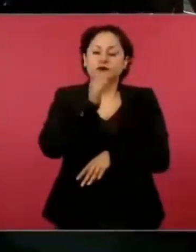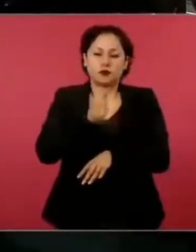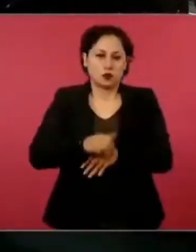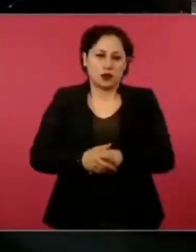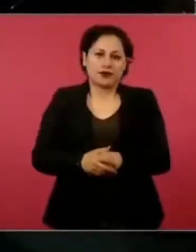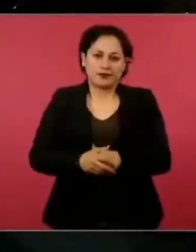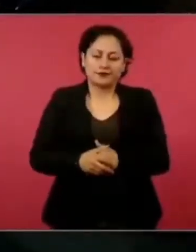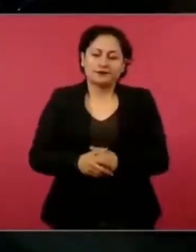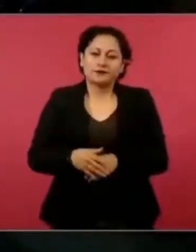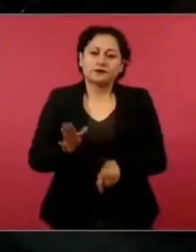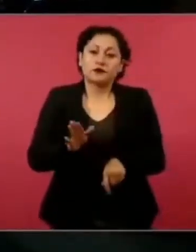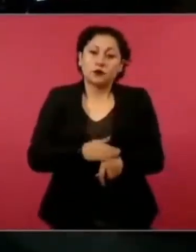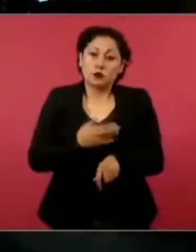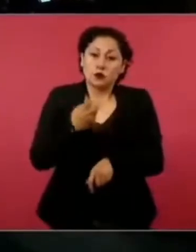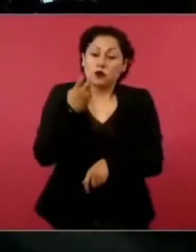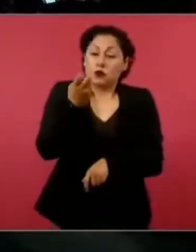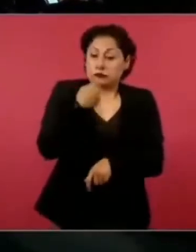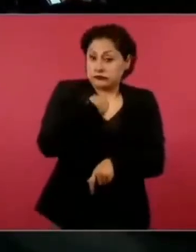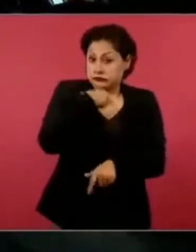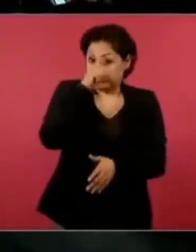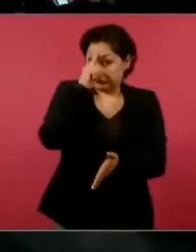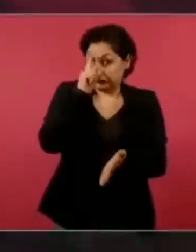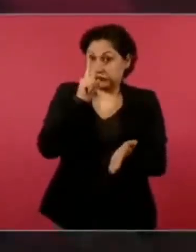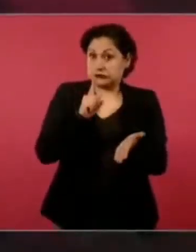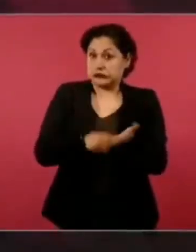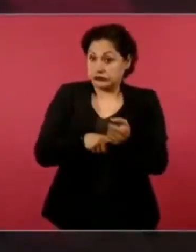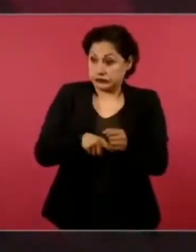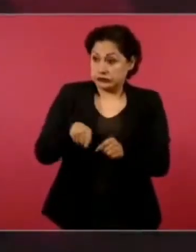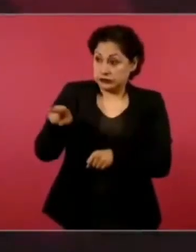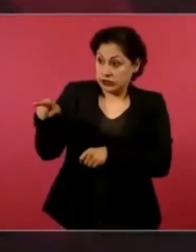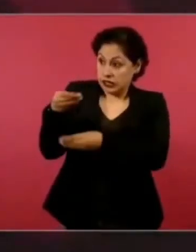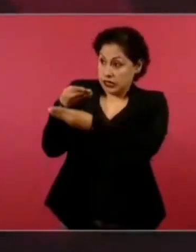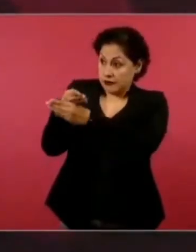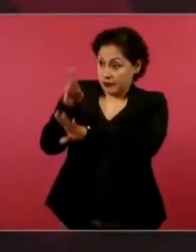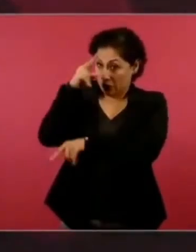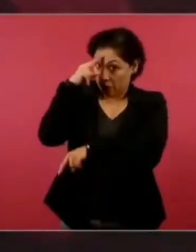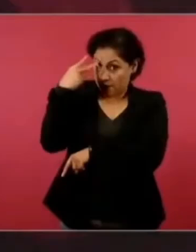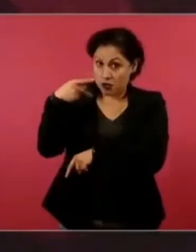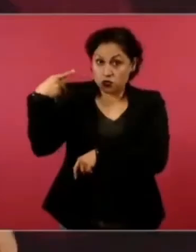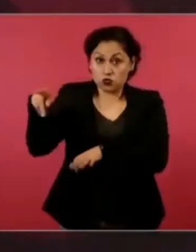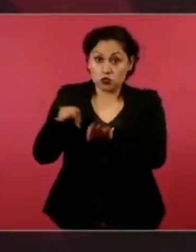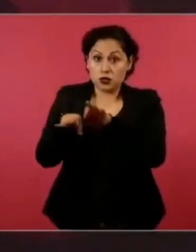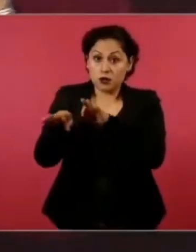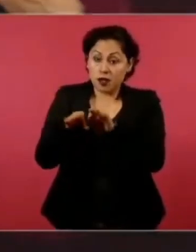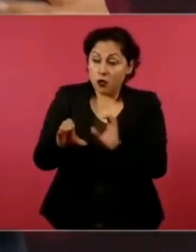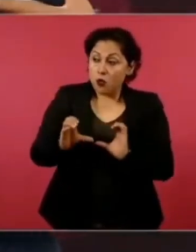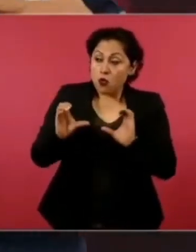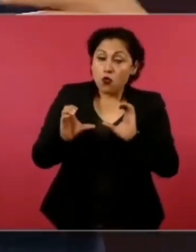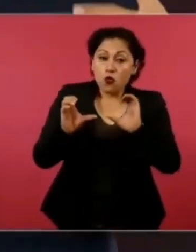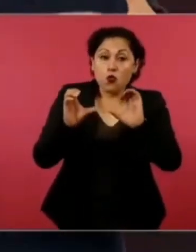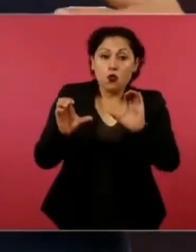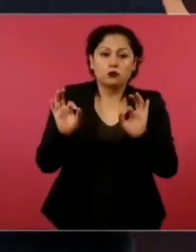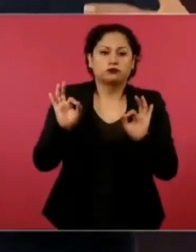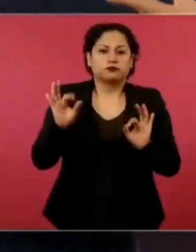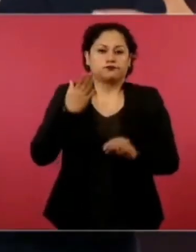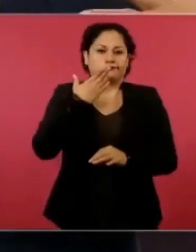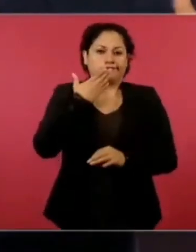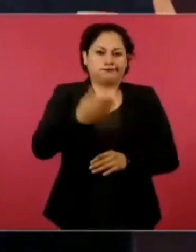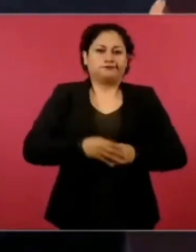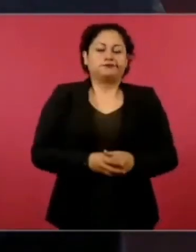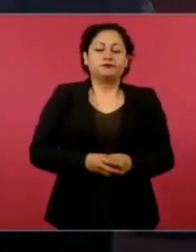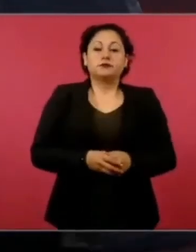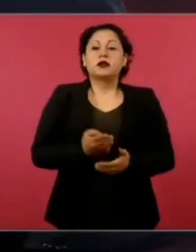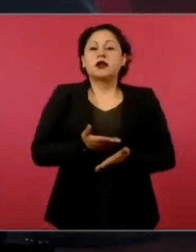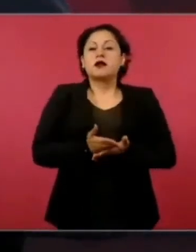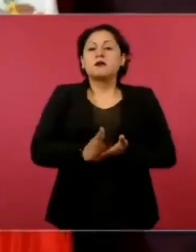considero que ha sido buena la labor del Banco de México. ¿Y cómo estamos, por ejemplo,